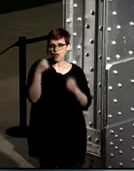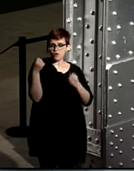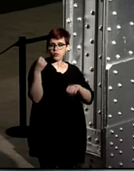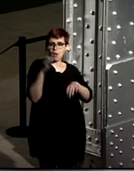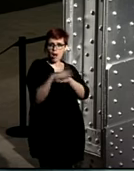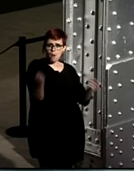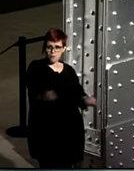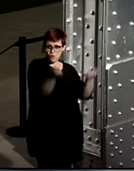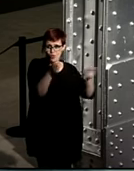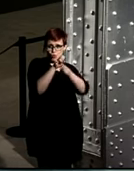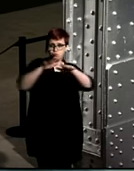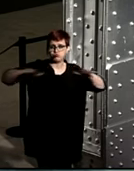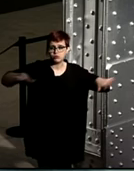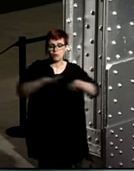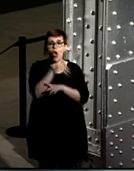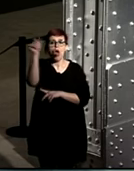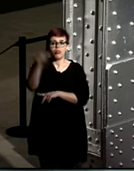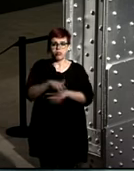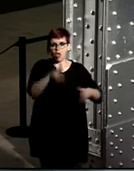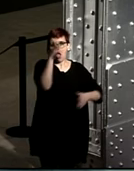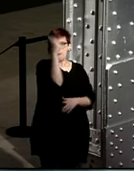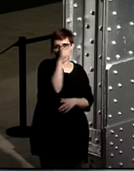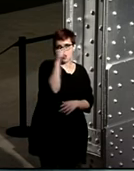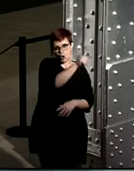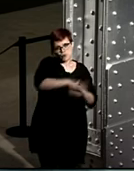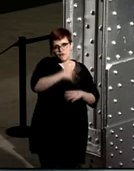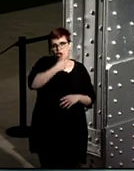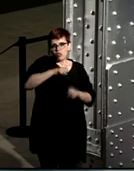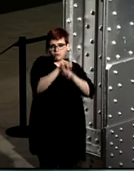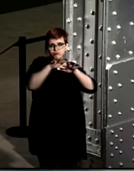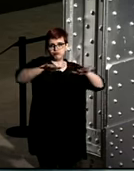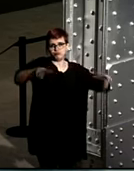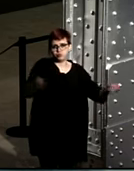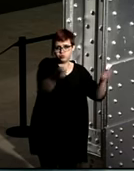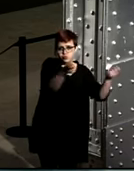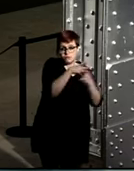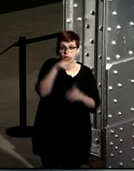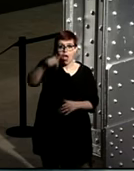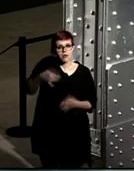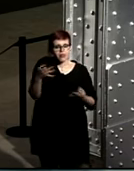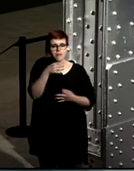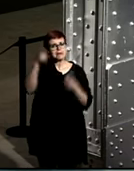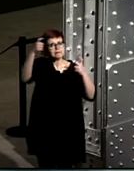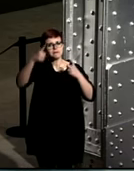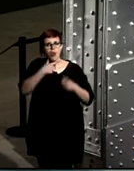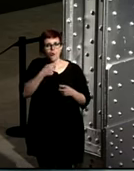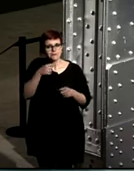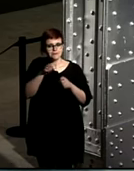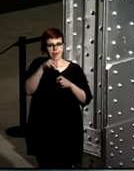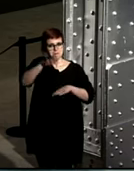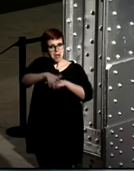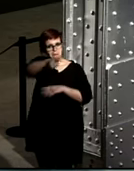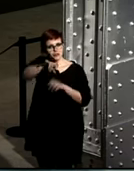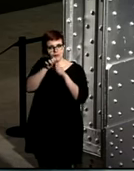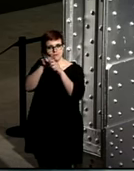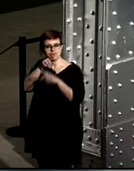puede tener el cine americano con todo lo que tiene detrás, y lo que sí que tenemos como promoción es que a la gente le guste, que salga de la sala de